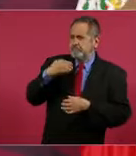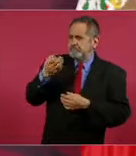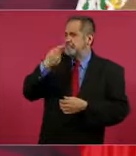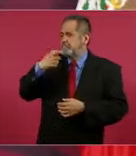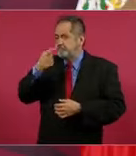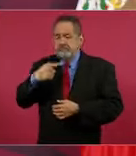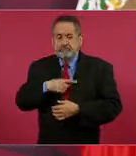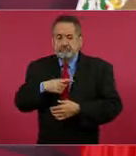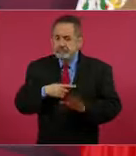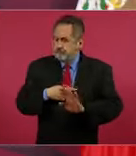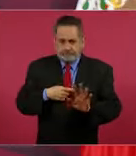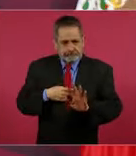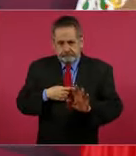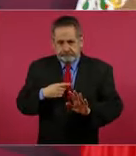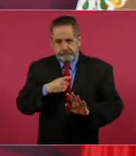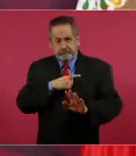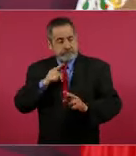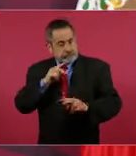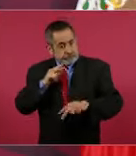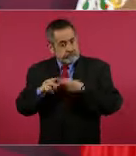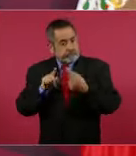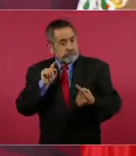Siempre hay que acudir a un médico. Además,